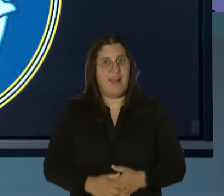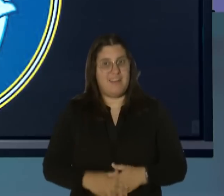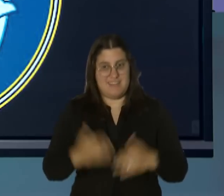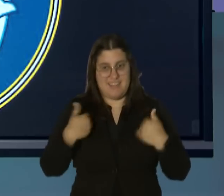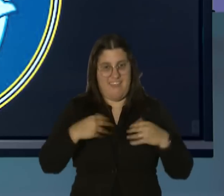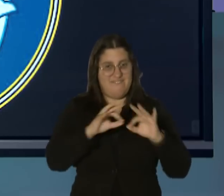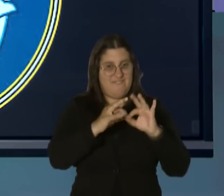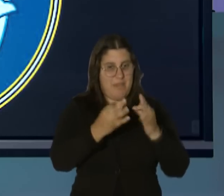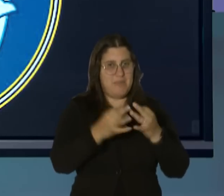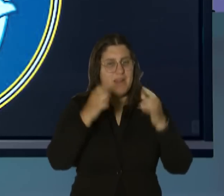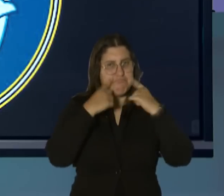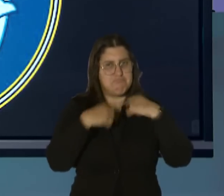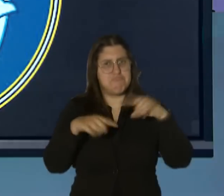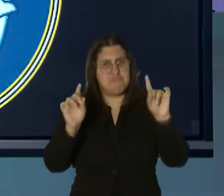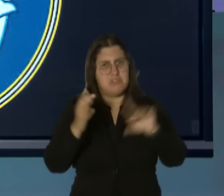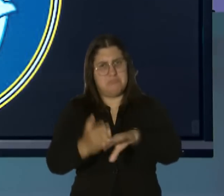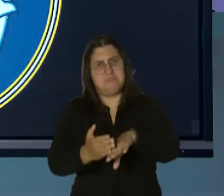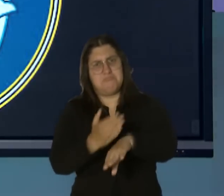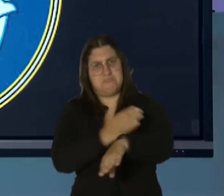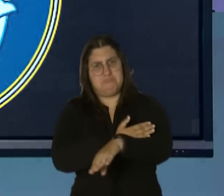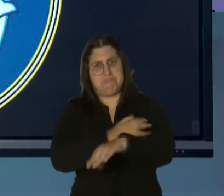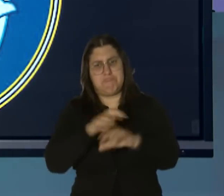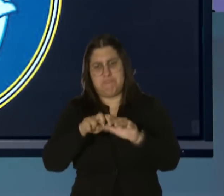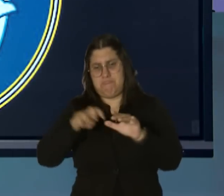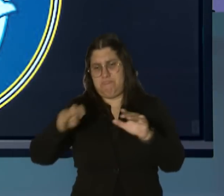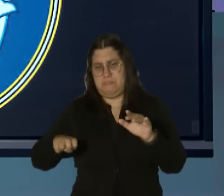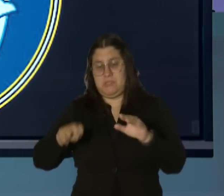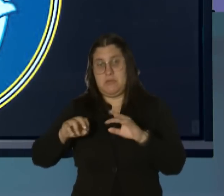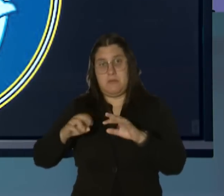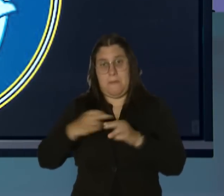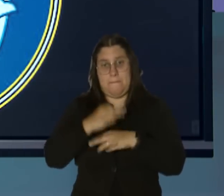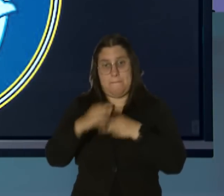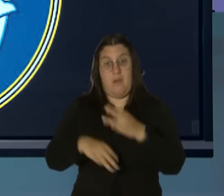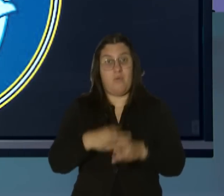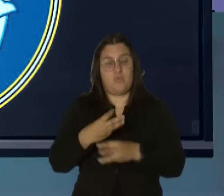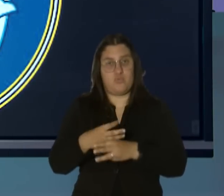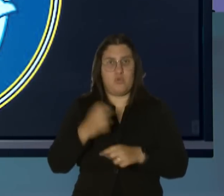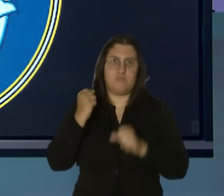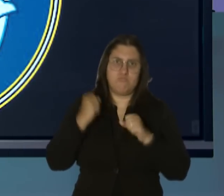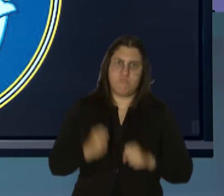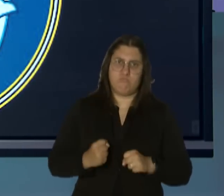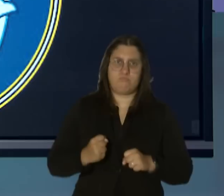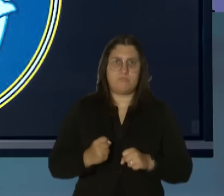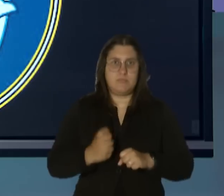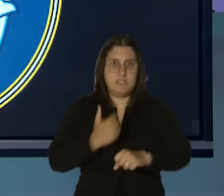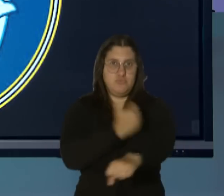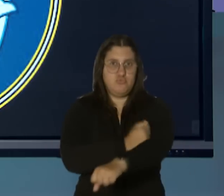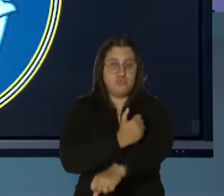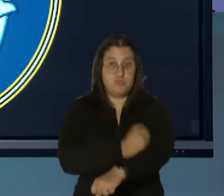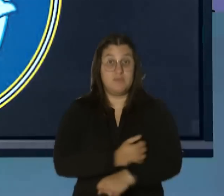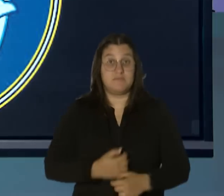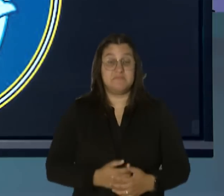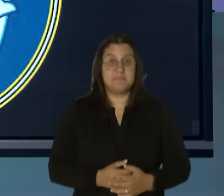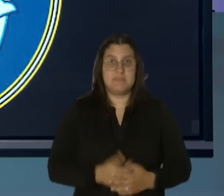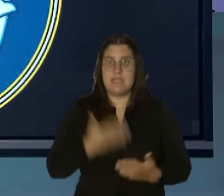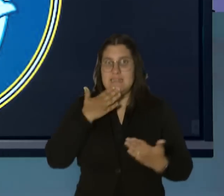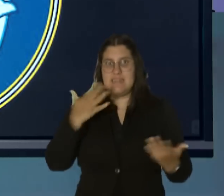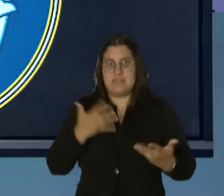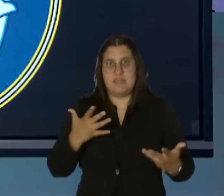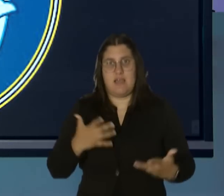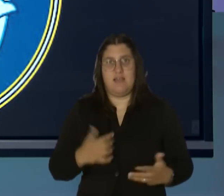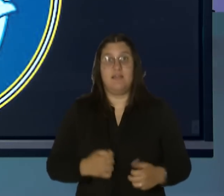su familia y han logrado salirse de ese mundo oscuro de las drogas o del alcoholismo, gracias a que